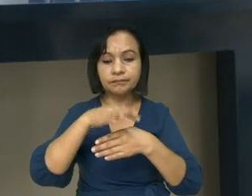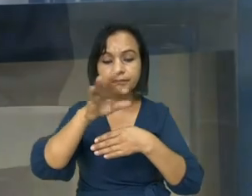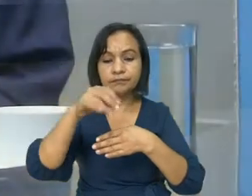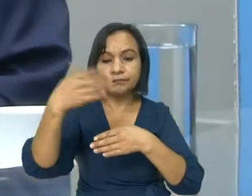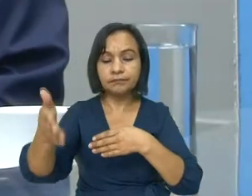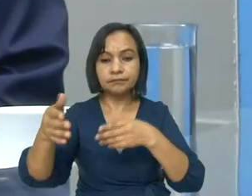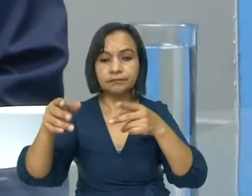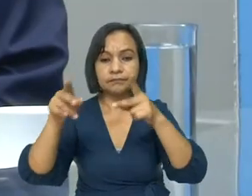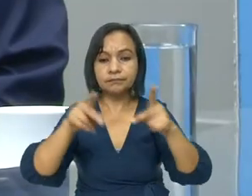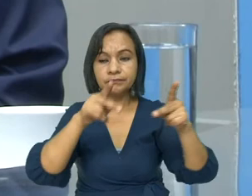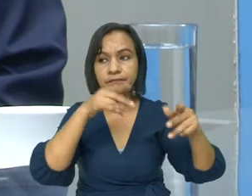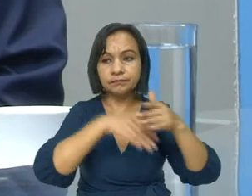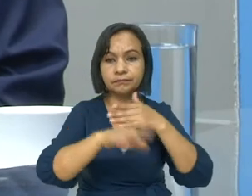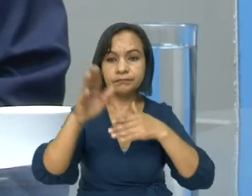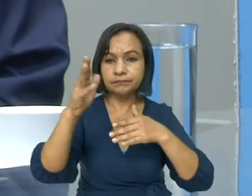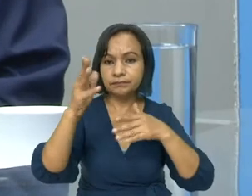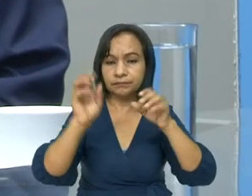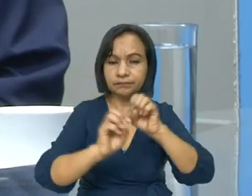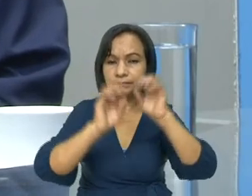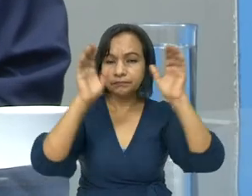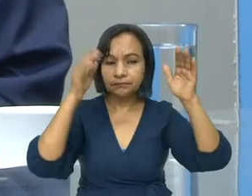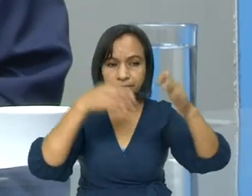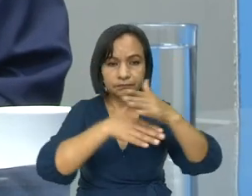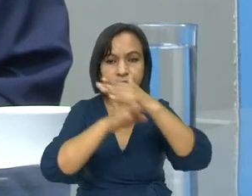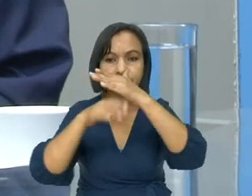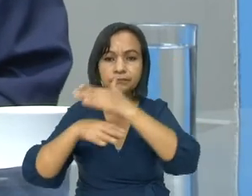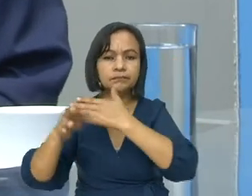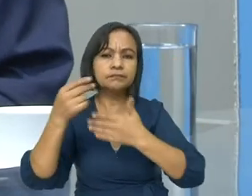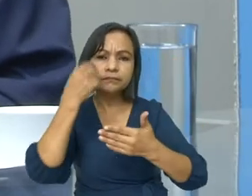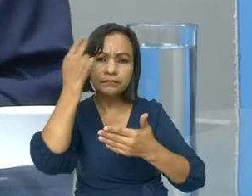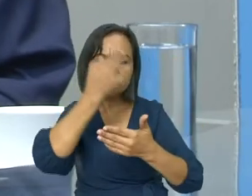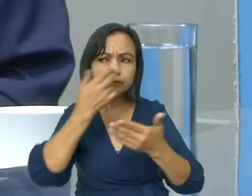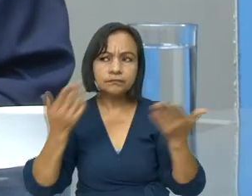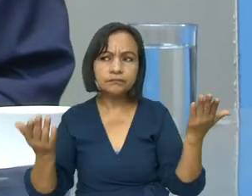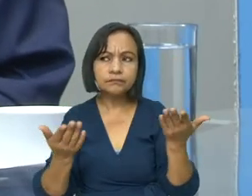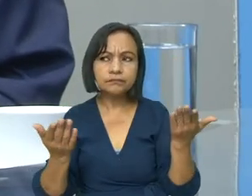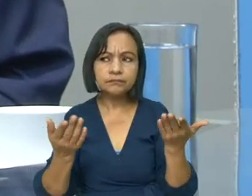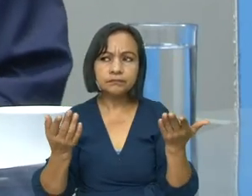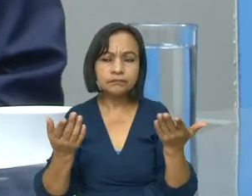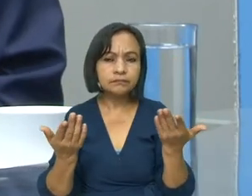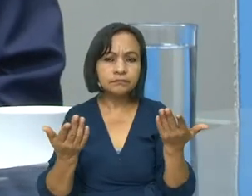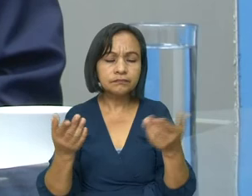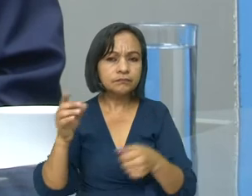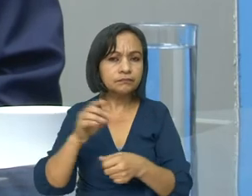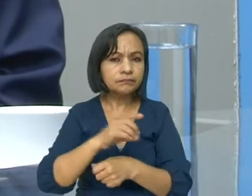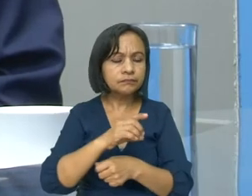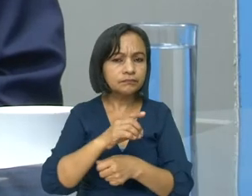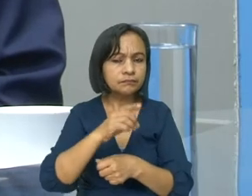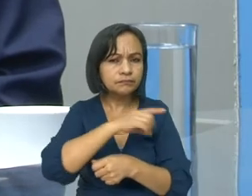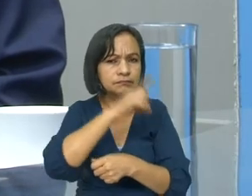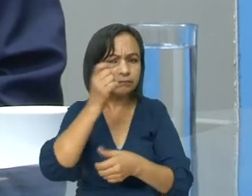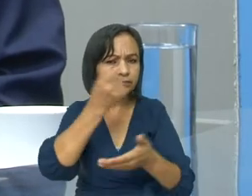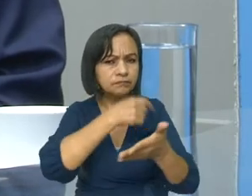y gente entra como a las 9 de la mañana. Y vos te preguntas, ¿por qué un día de semana andan a las